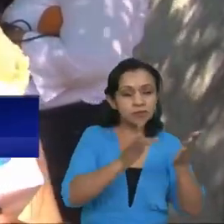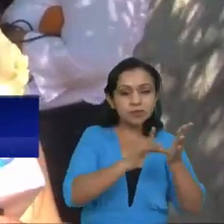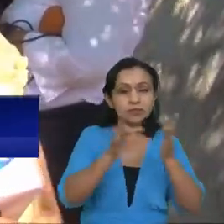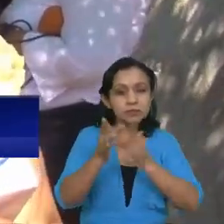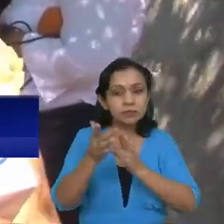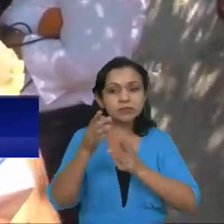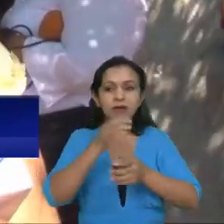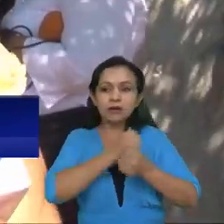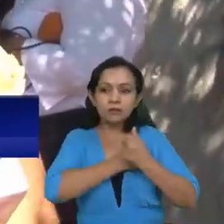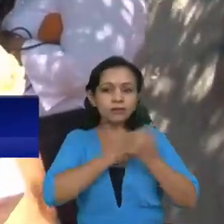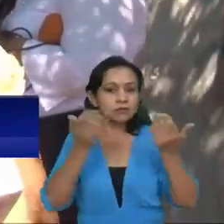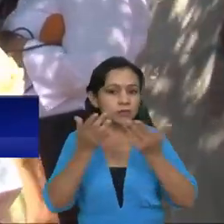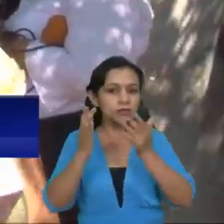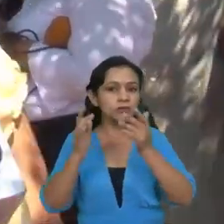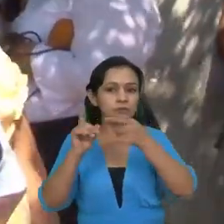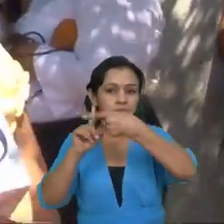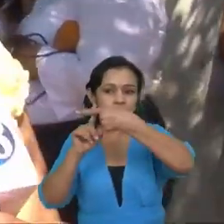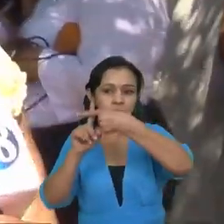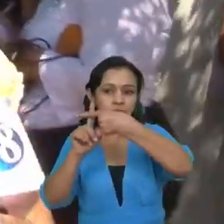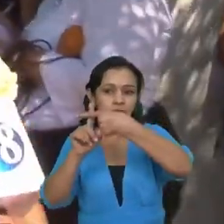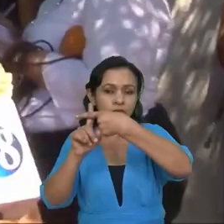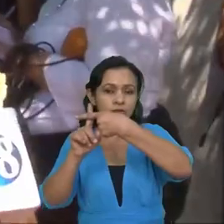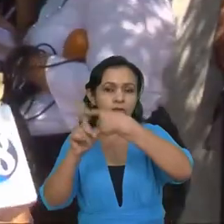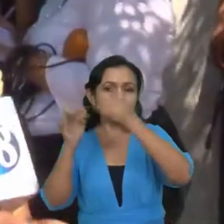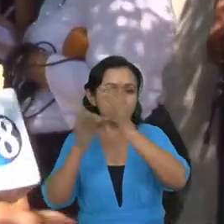alistó en la cruz del calvario